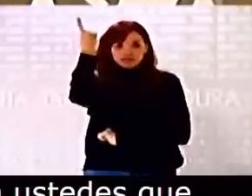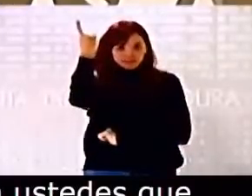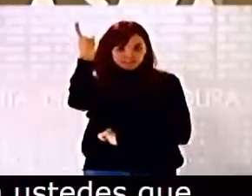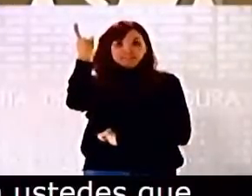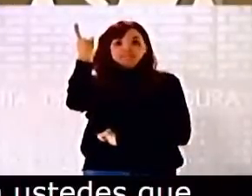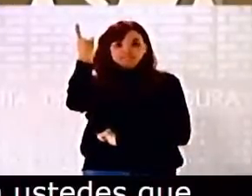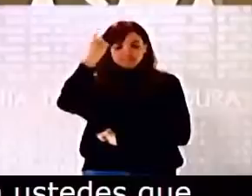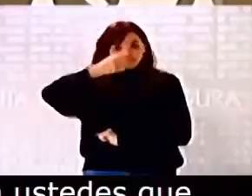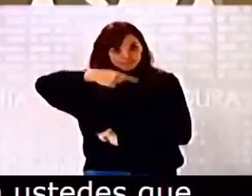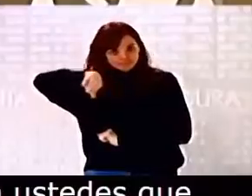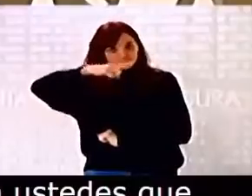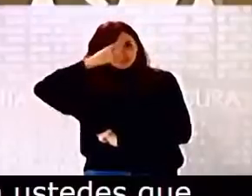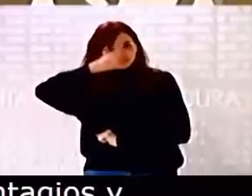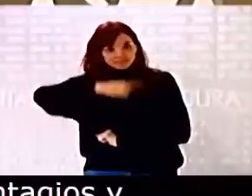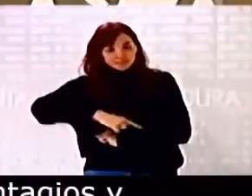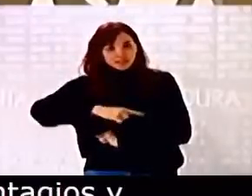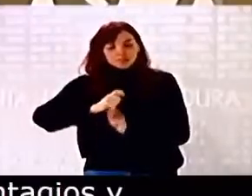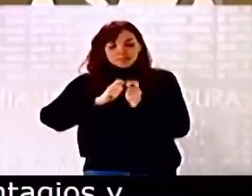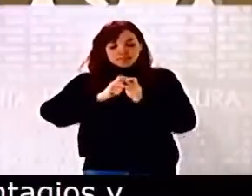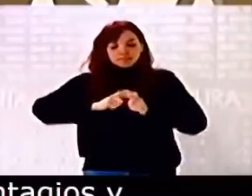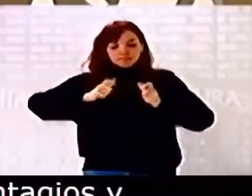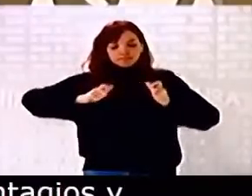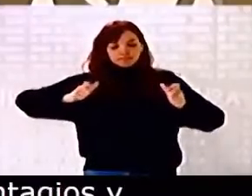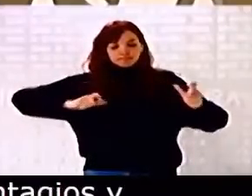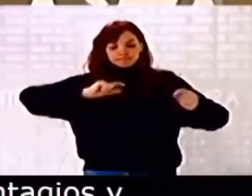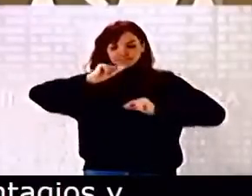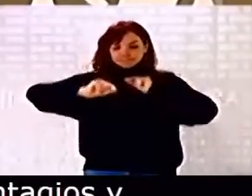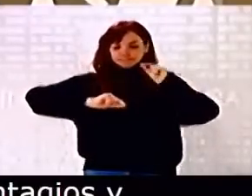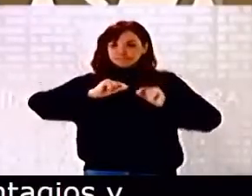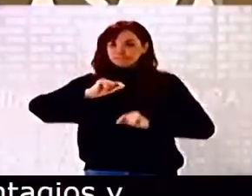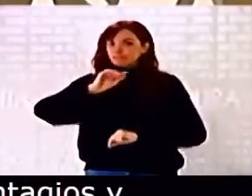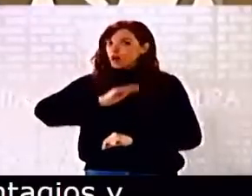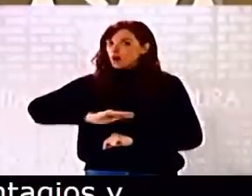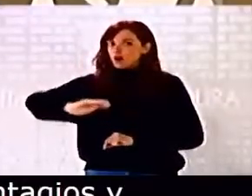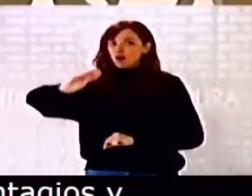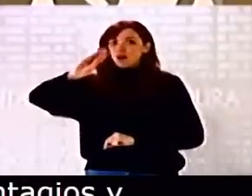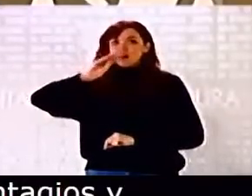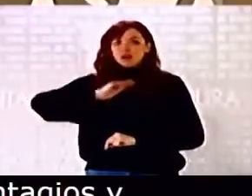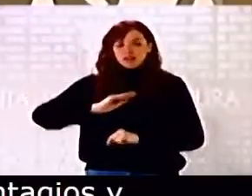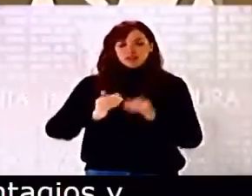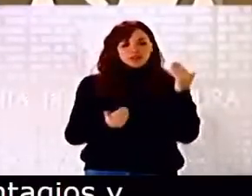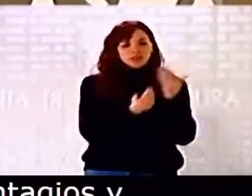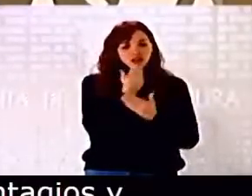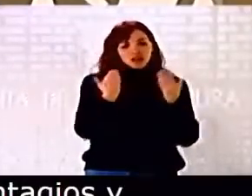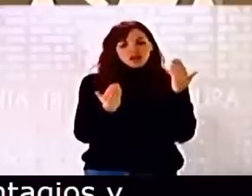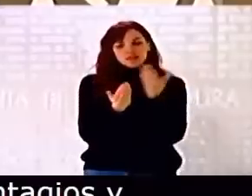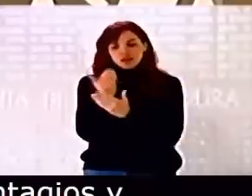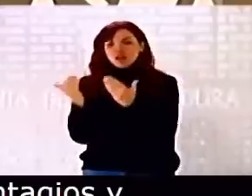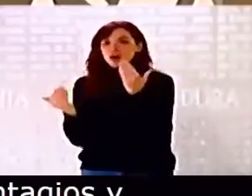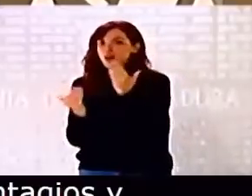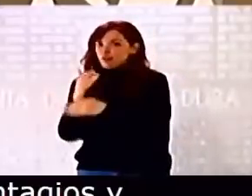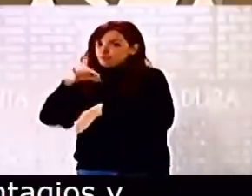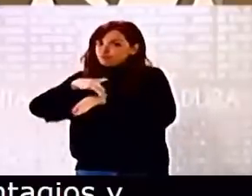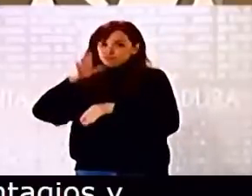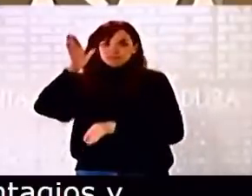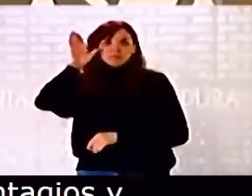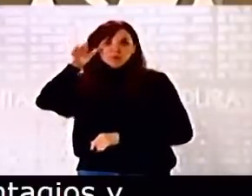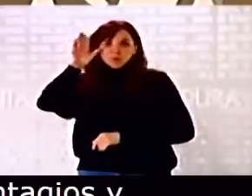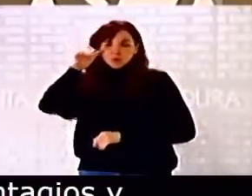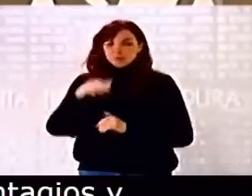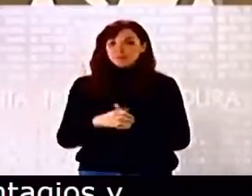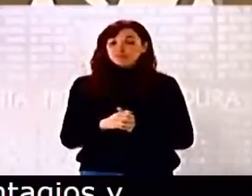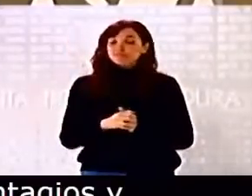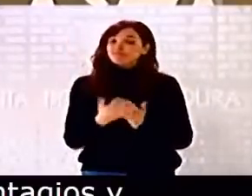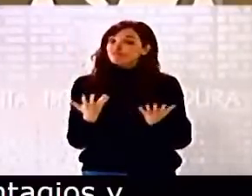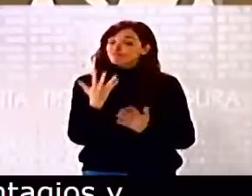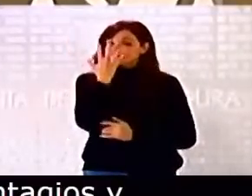y aumentos de contagio bastantes días a la semana. Lo lamentable no es que